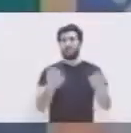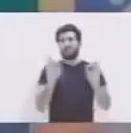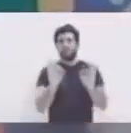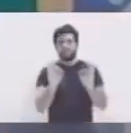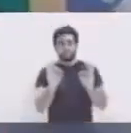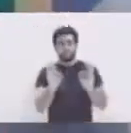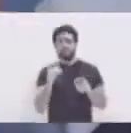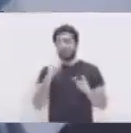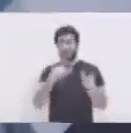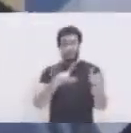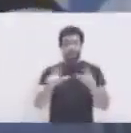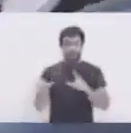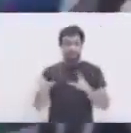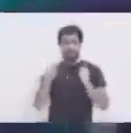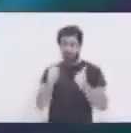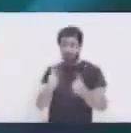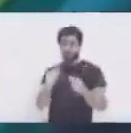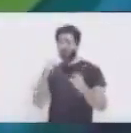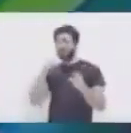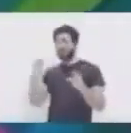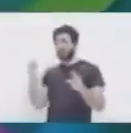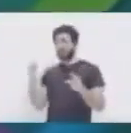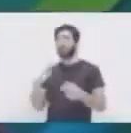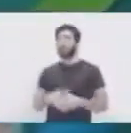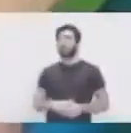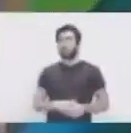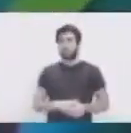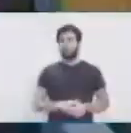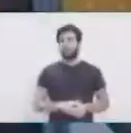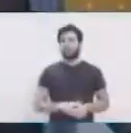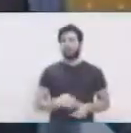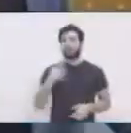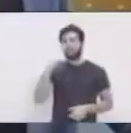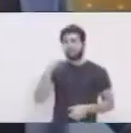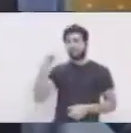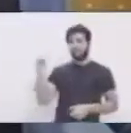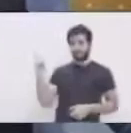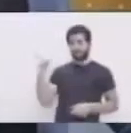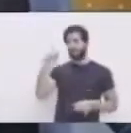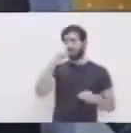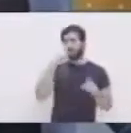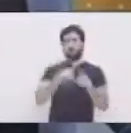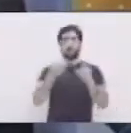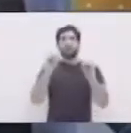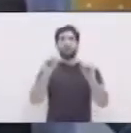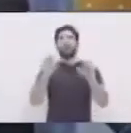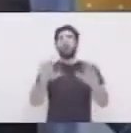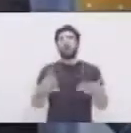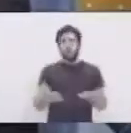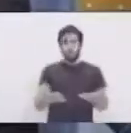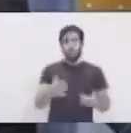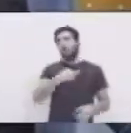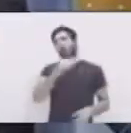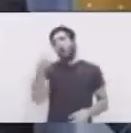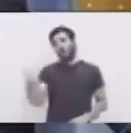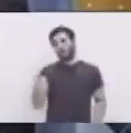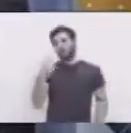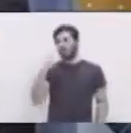Perfecto, y así nos queda nuestra jirafa, pero ahora Claudia les va a mostrar otro diseño que podemos hacer. Por ejemplo, este conejito.